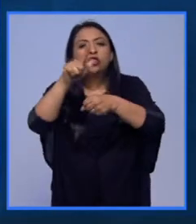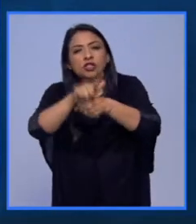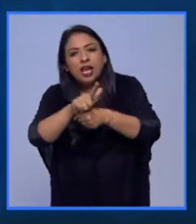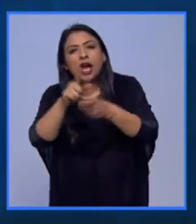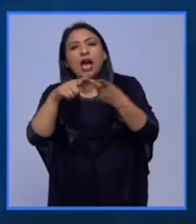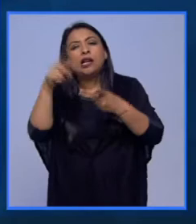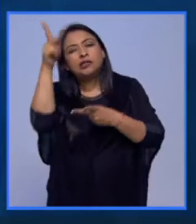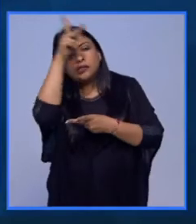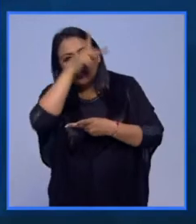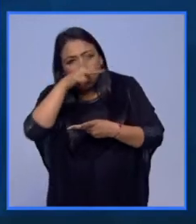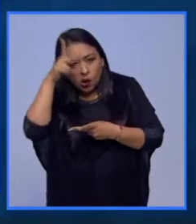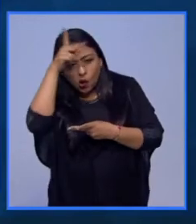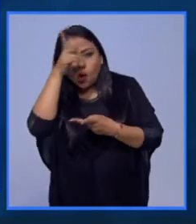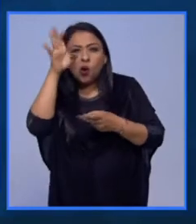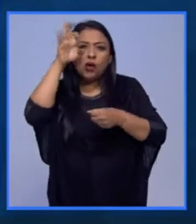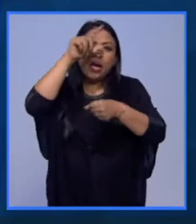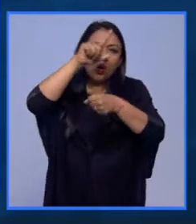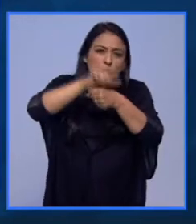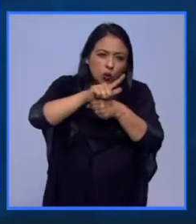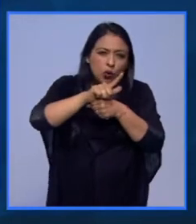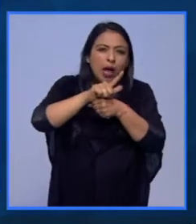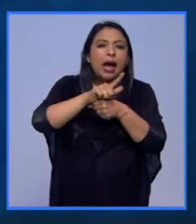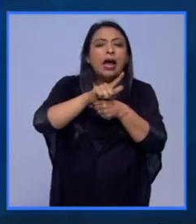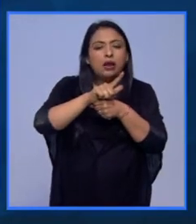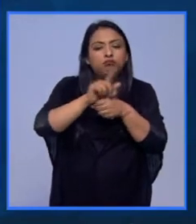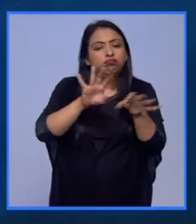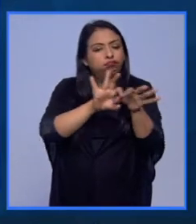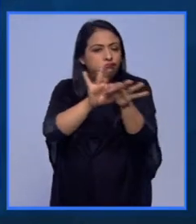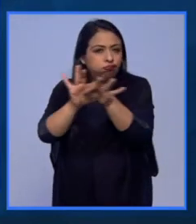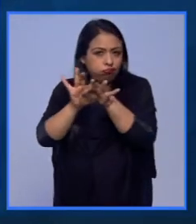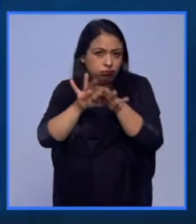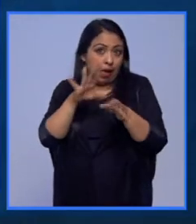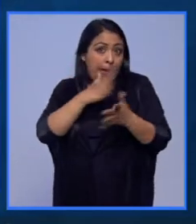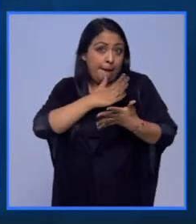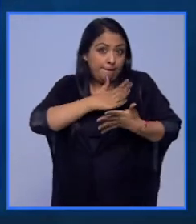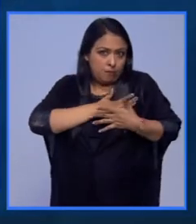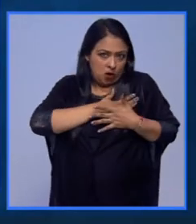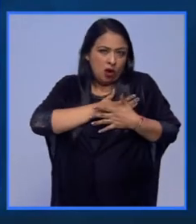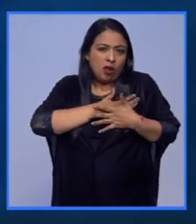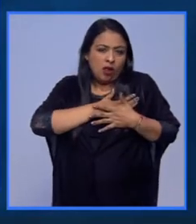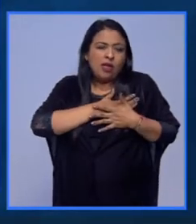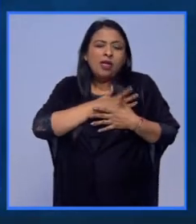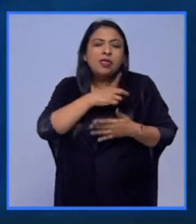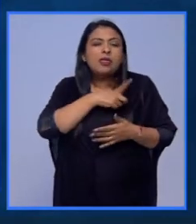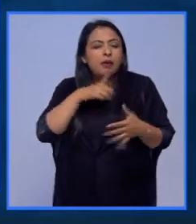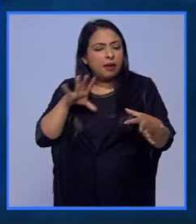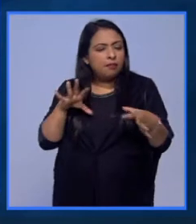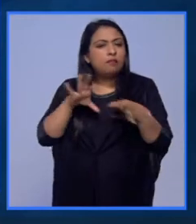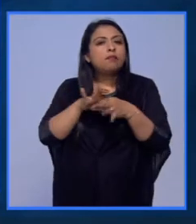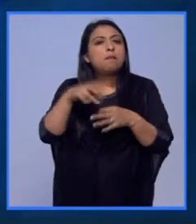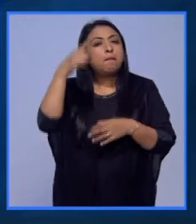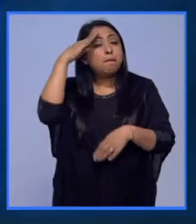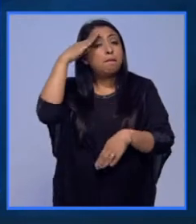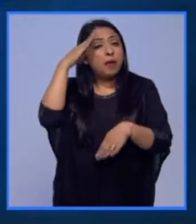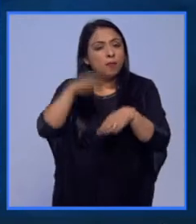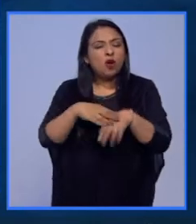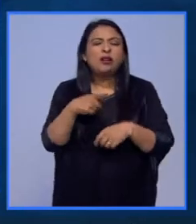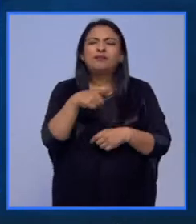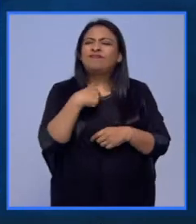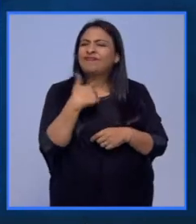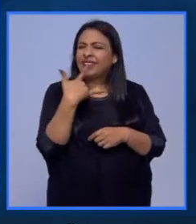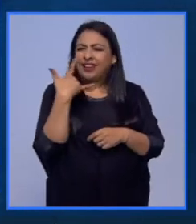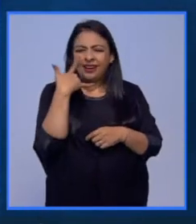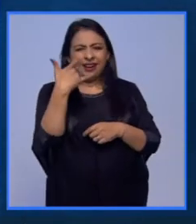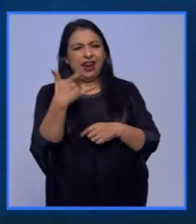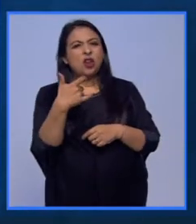sociológicas, psicológicas, culturales, y bueno, ahí ya implica mucho, tiene mucho que ver también la memoria. Es muy extraño porque yo